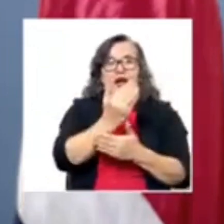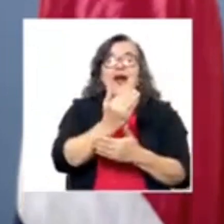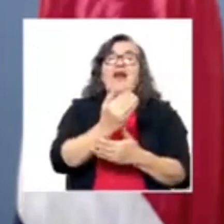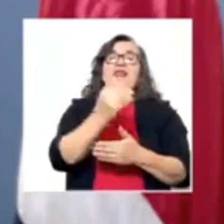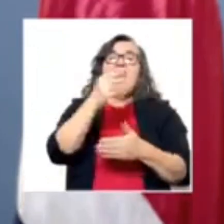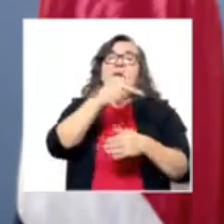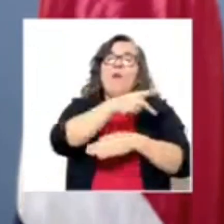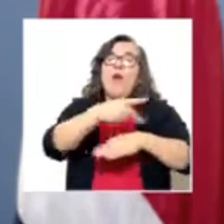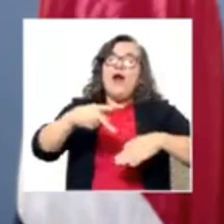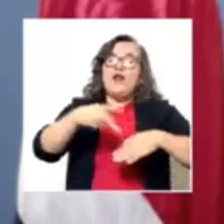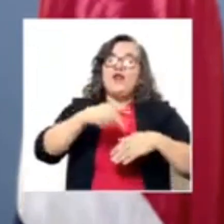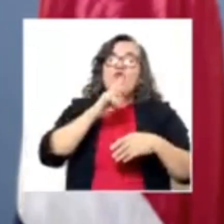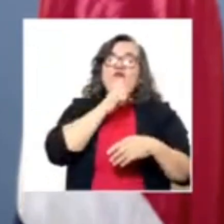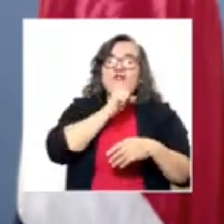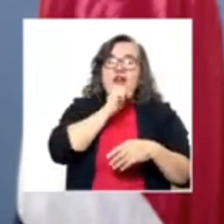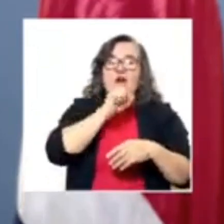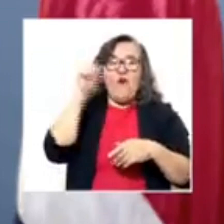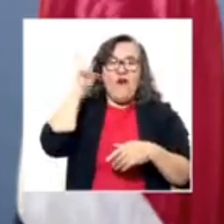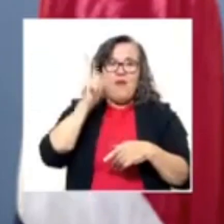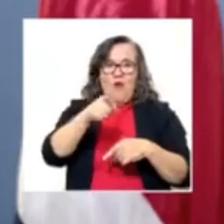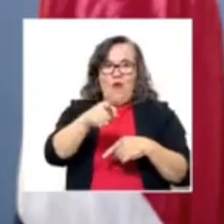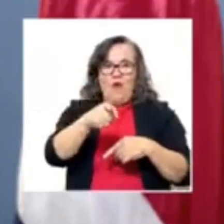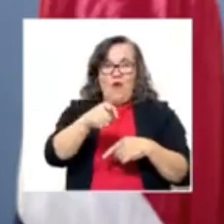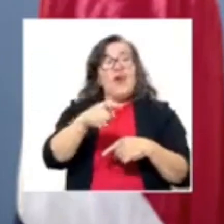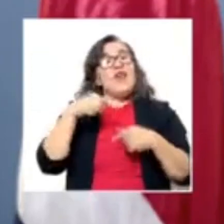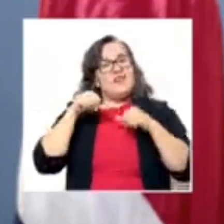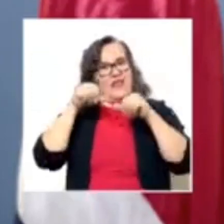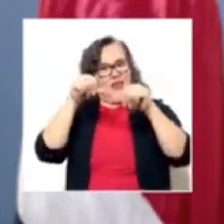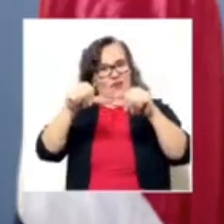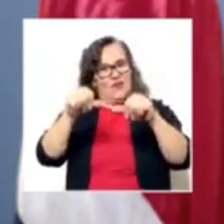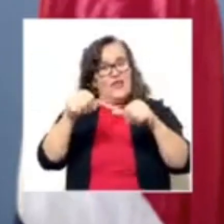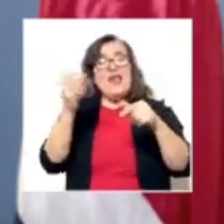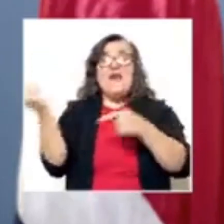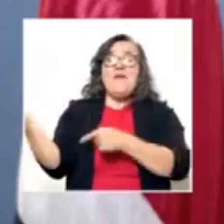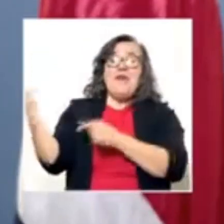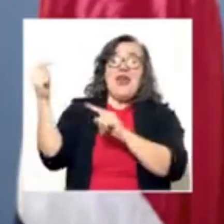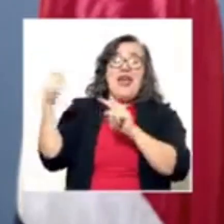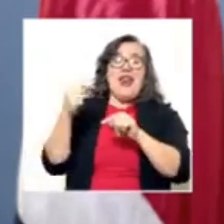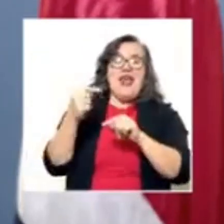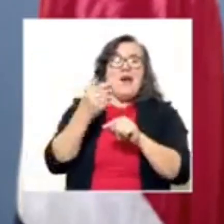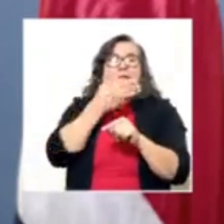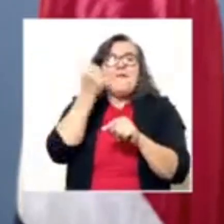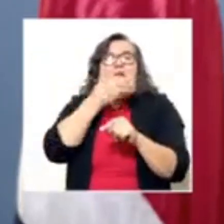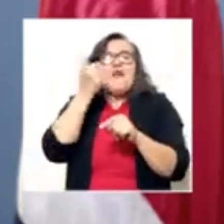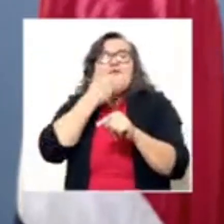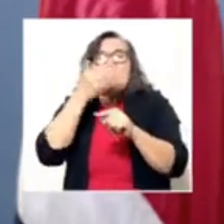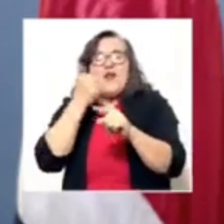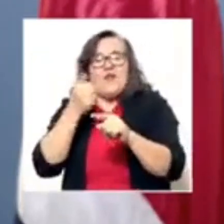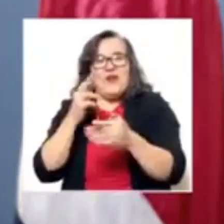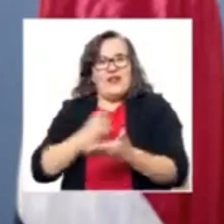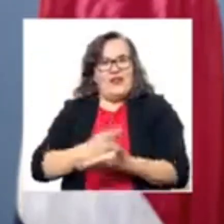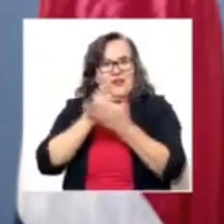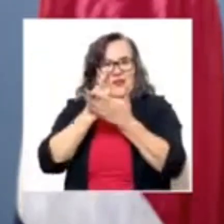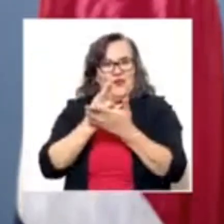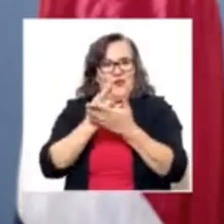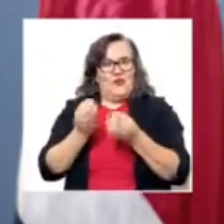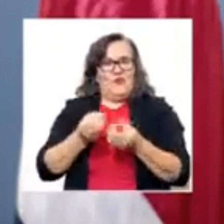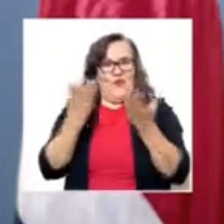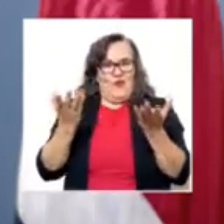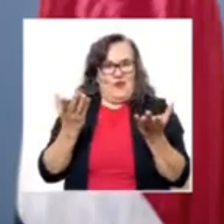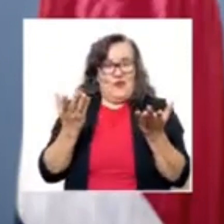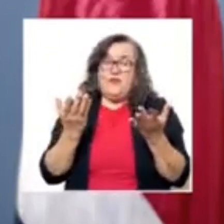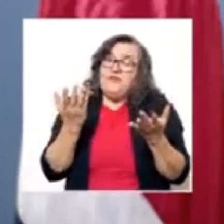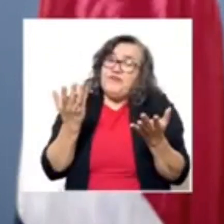Y vamos a seguir. Y vienen más optimizaciones de recursos públicos. Al final del día estamos trabajando